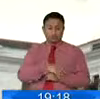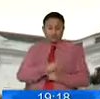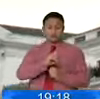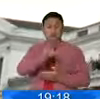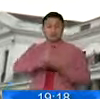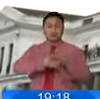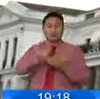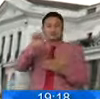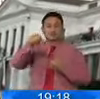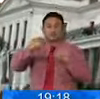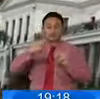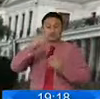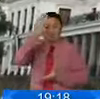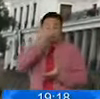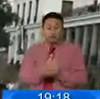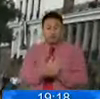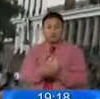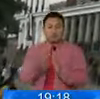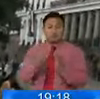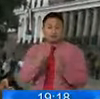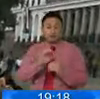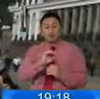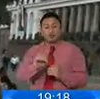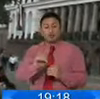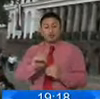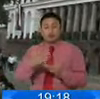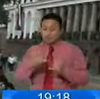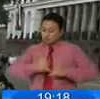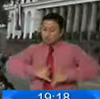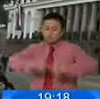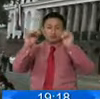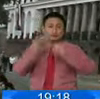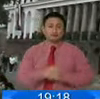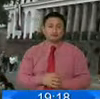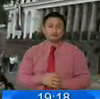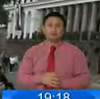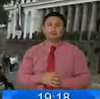esperando un veto total, parcial o el ejecútese, informó Javier Gallo.